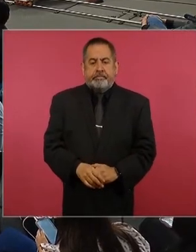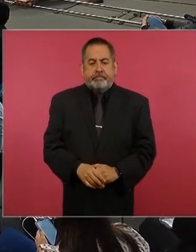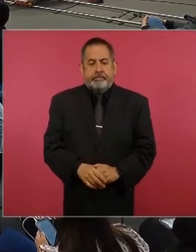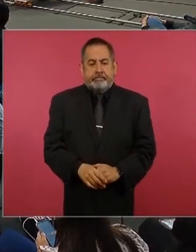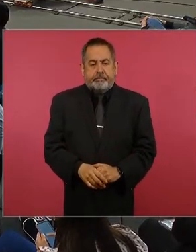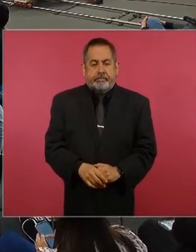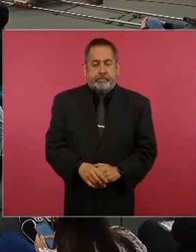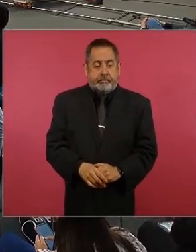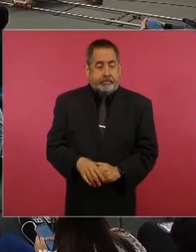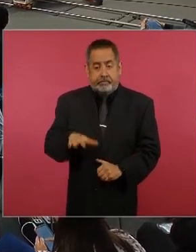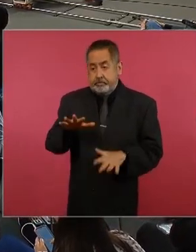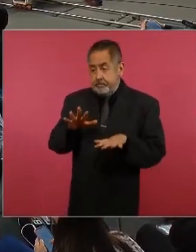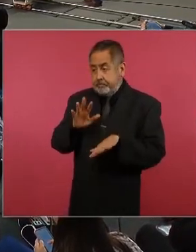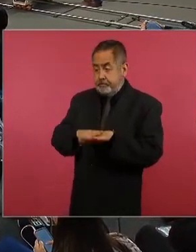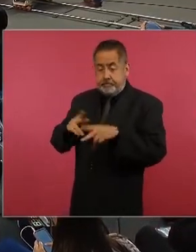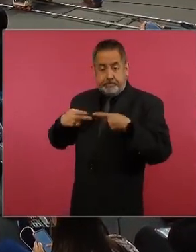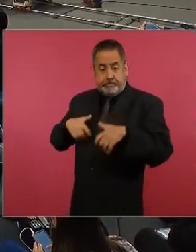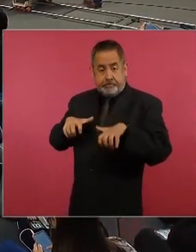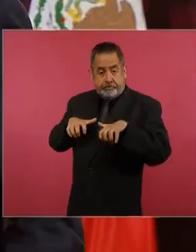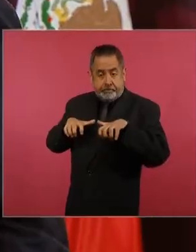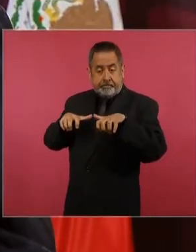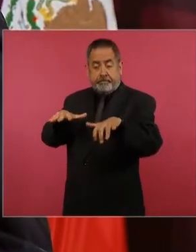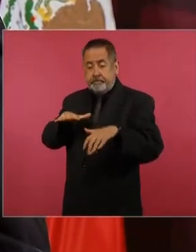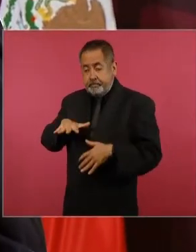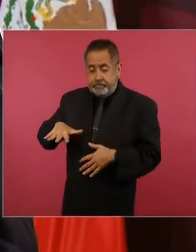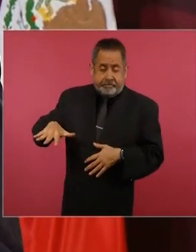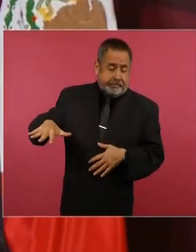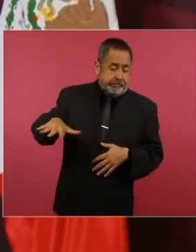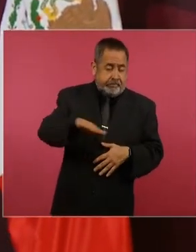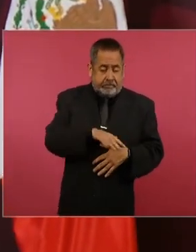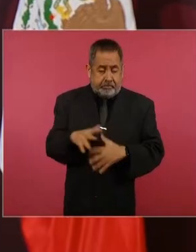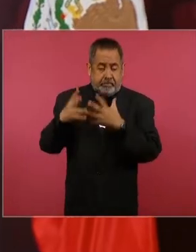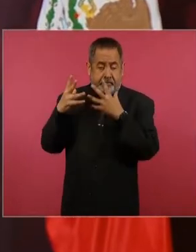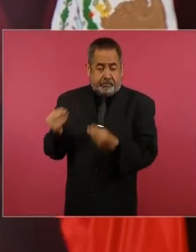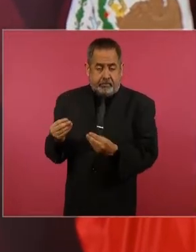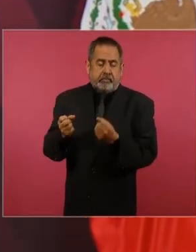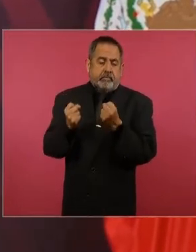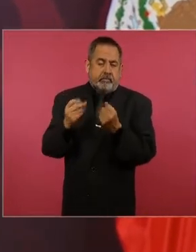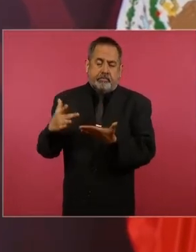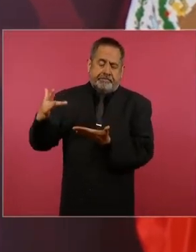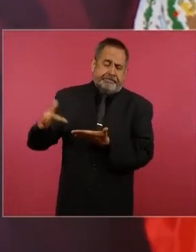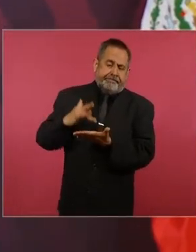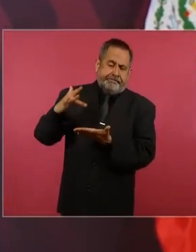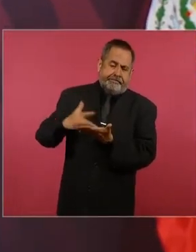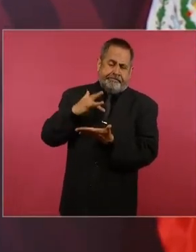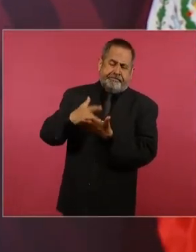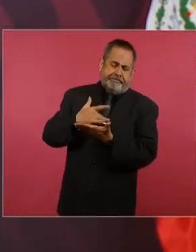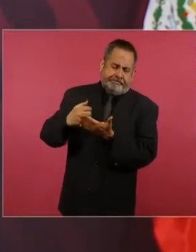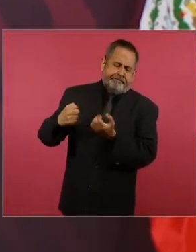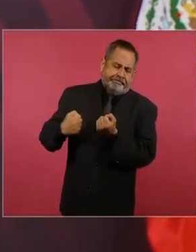Entonces, abajo, que es donde tengo más apoyo, más respaldo,